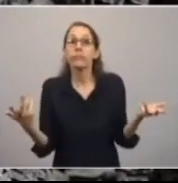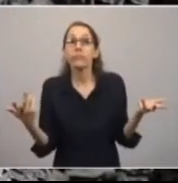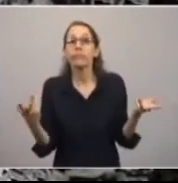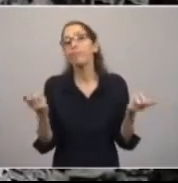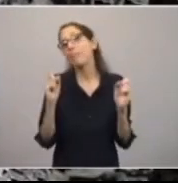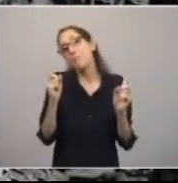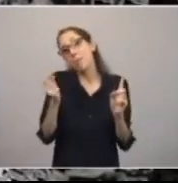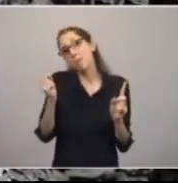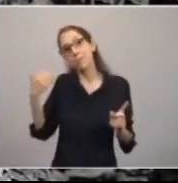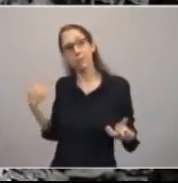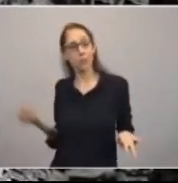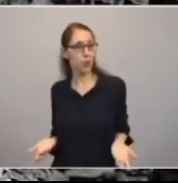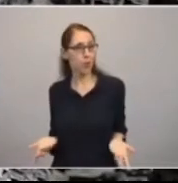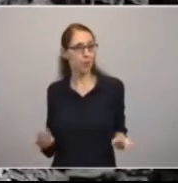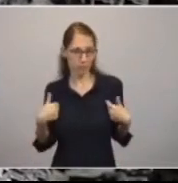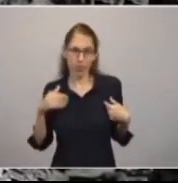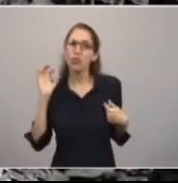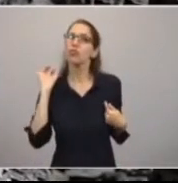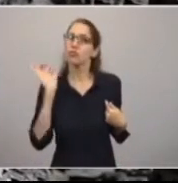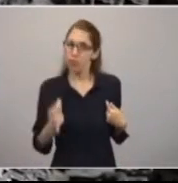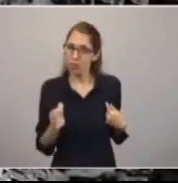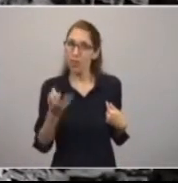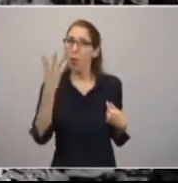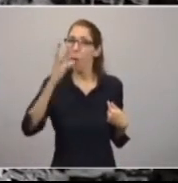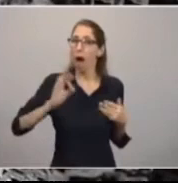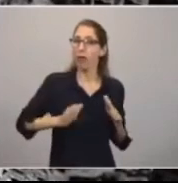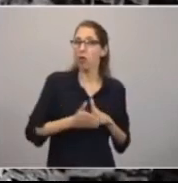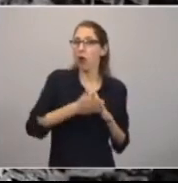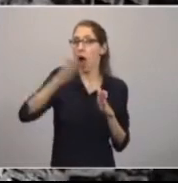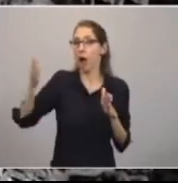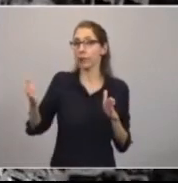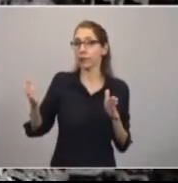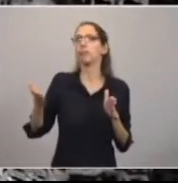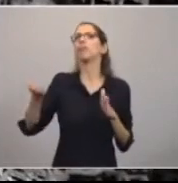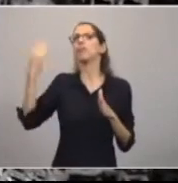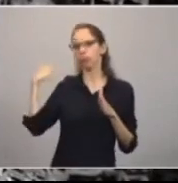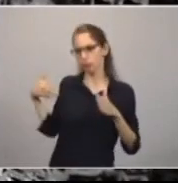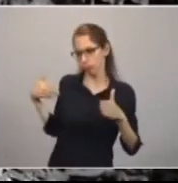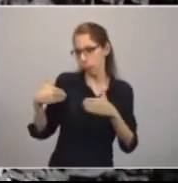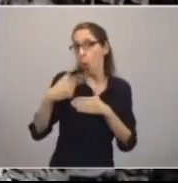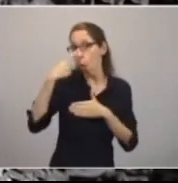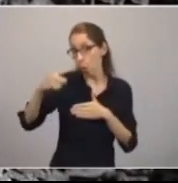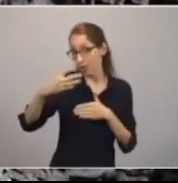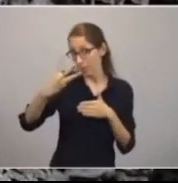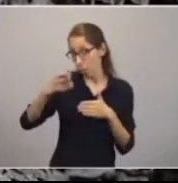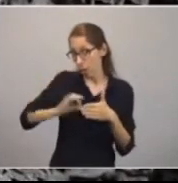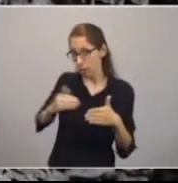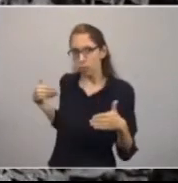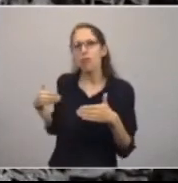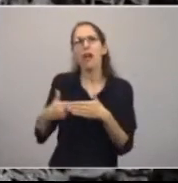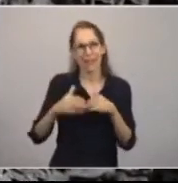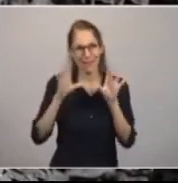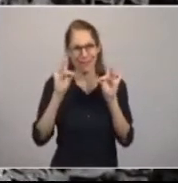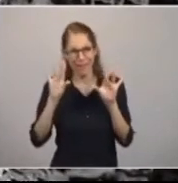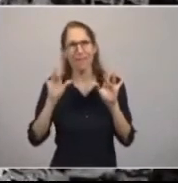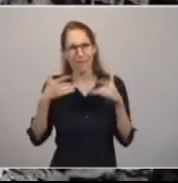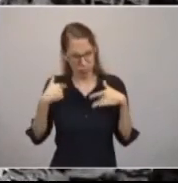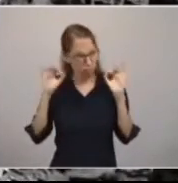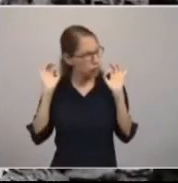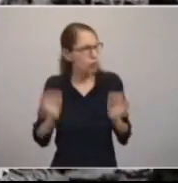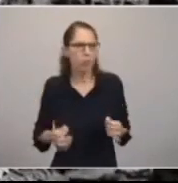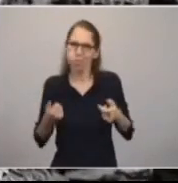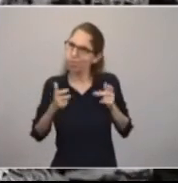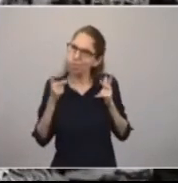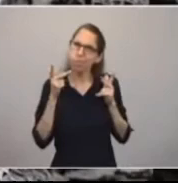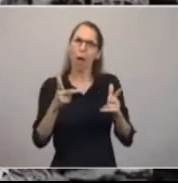Entonces pasa lo que pasó. Y yo sé que durante los 4 años pasados hemos tenido dificultades. No lo negué, lo dije siempre, lo dije en el